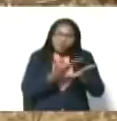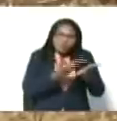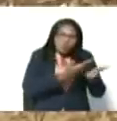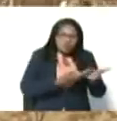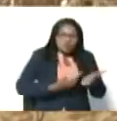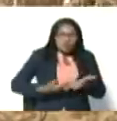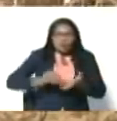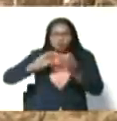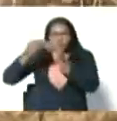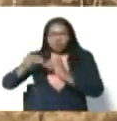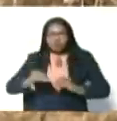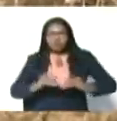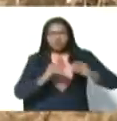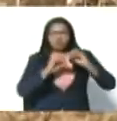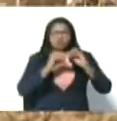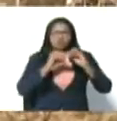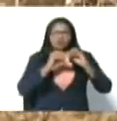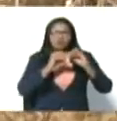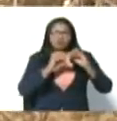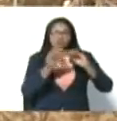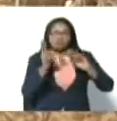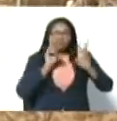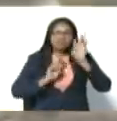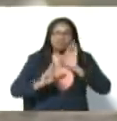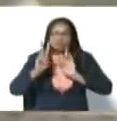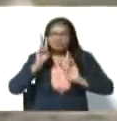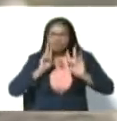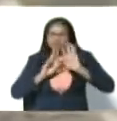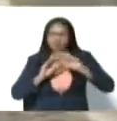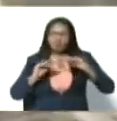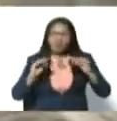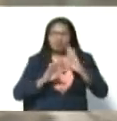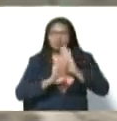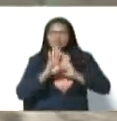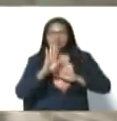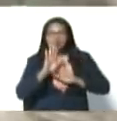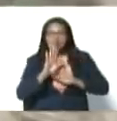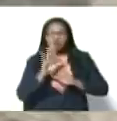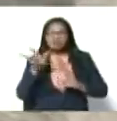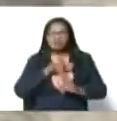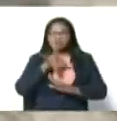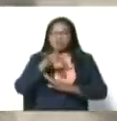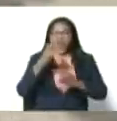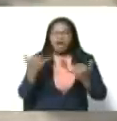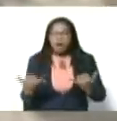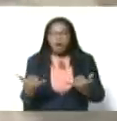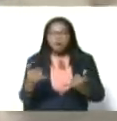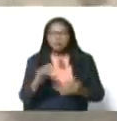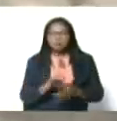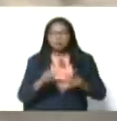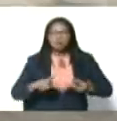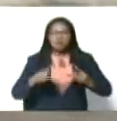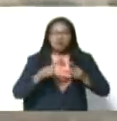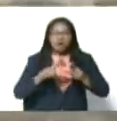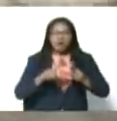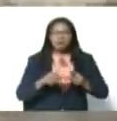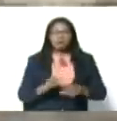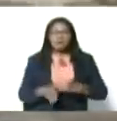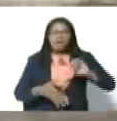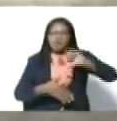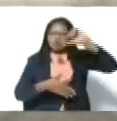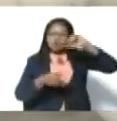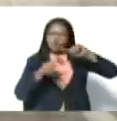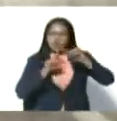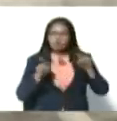de toda la zona que involucra el desarrollo aeronáutico de la parte norte de la base